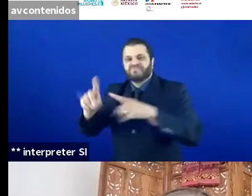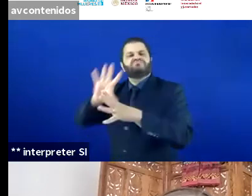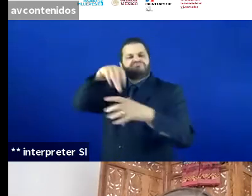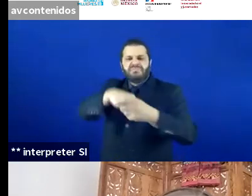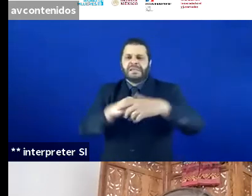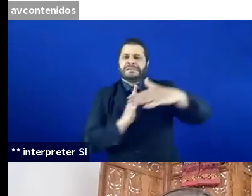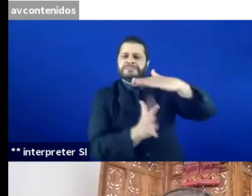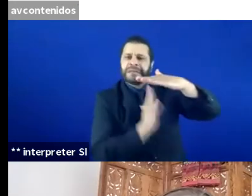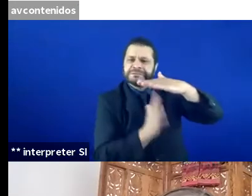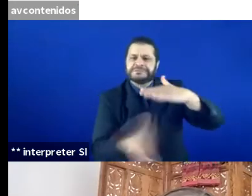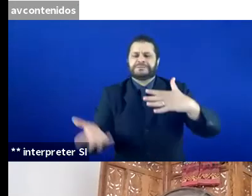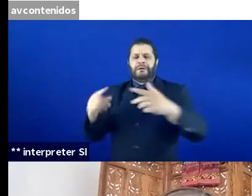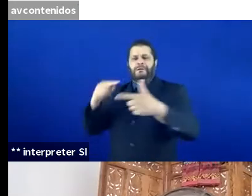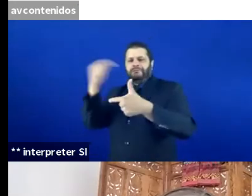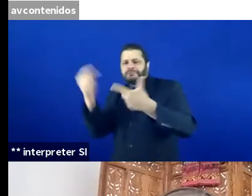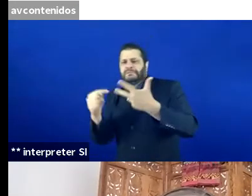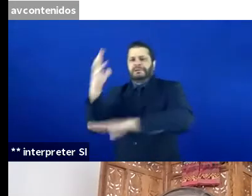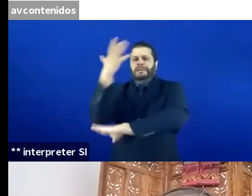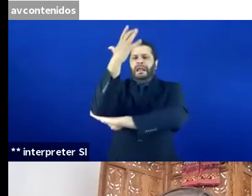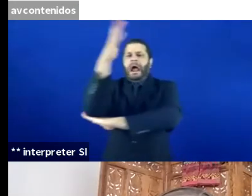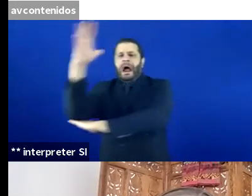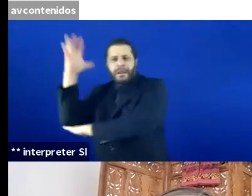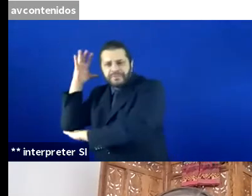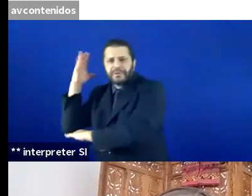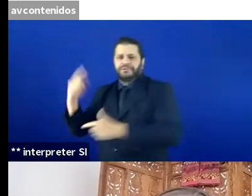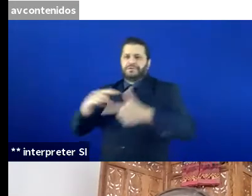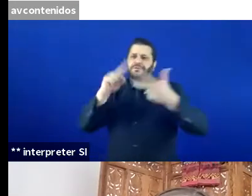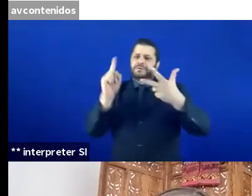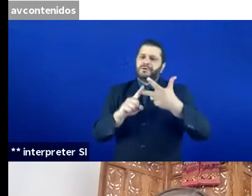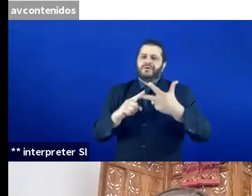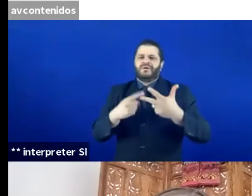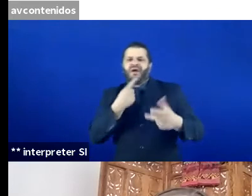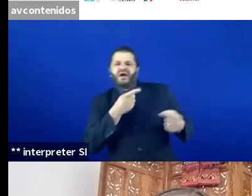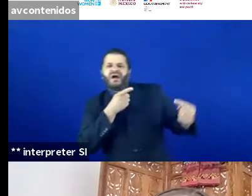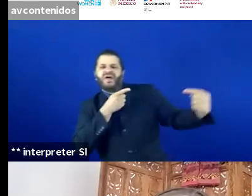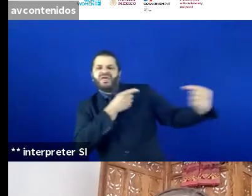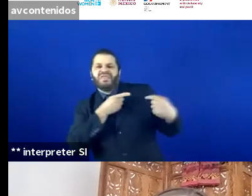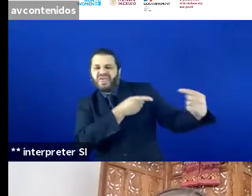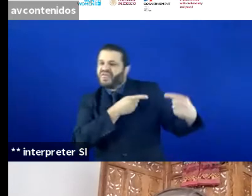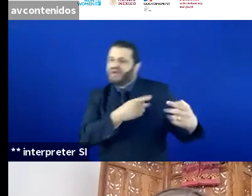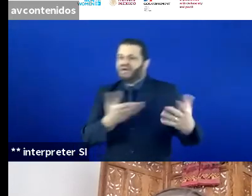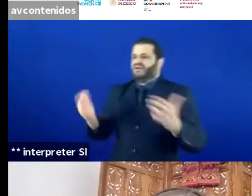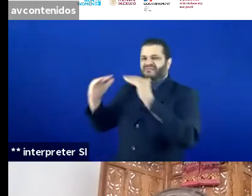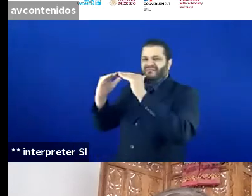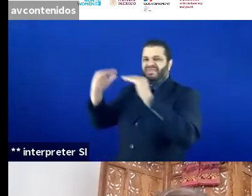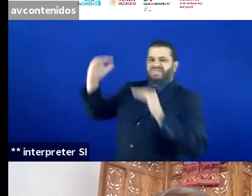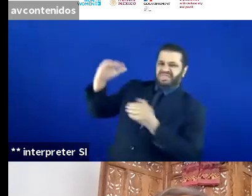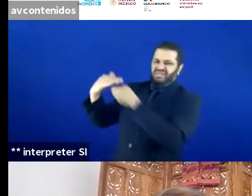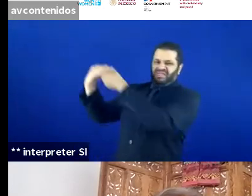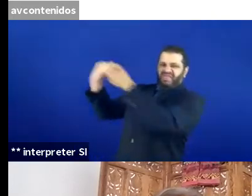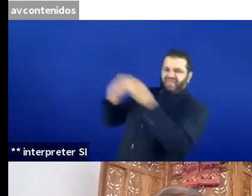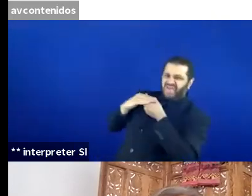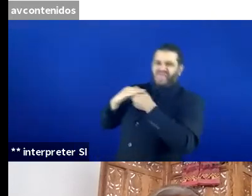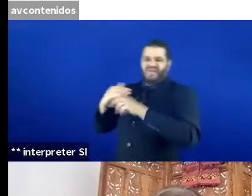clima, protestando contra la corrupción, la desigualdad y las leyes discriminatorias de ciudadanía. Como alta comisionada por los